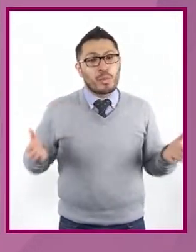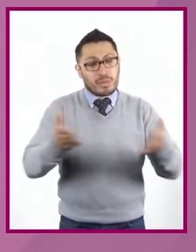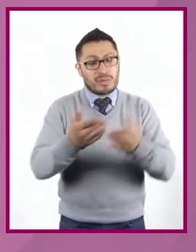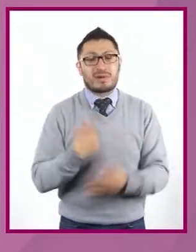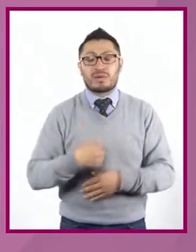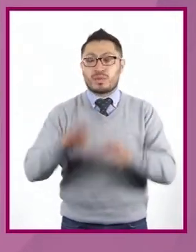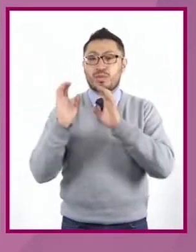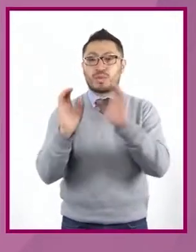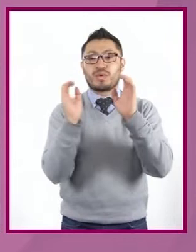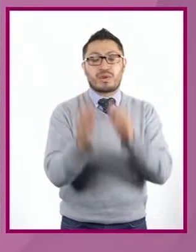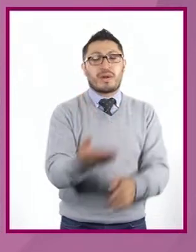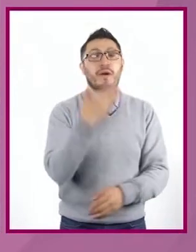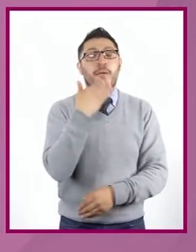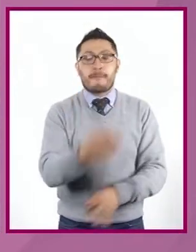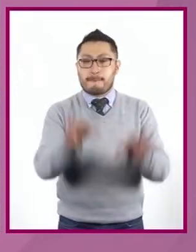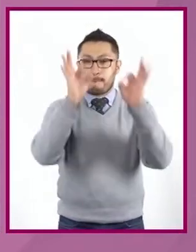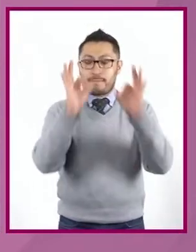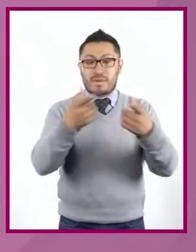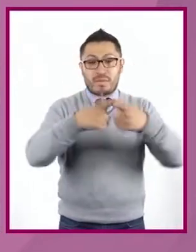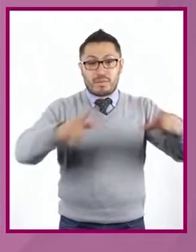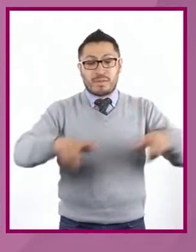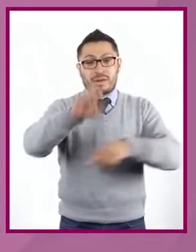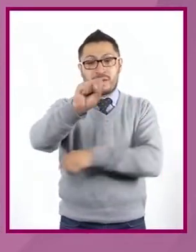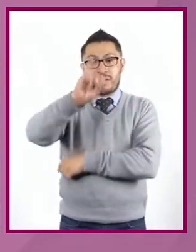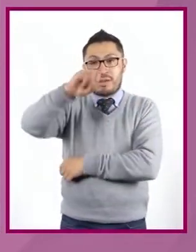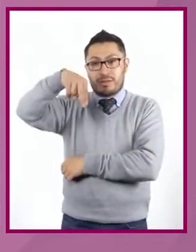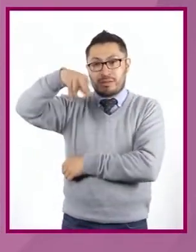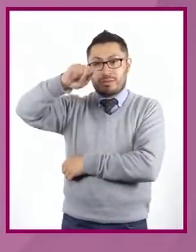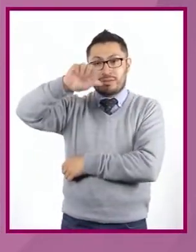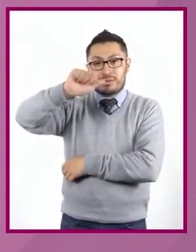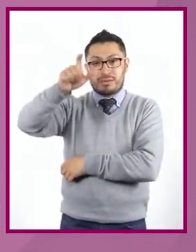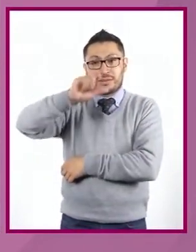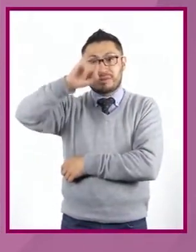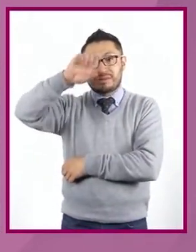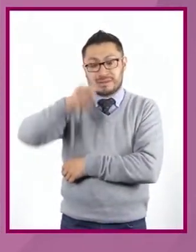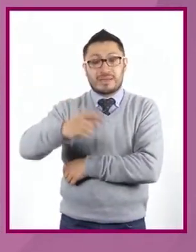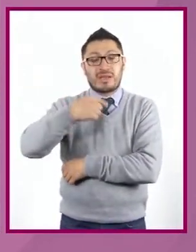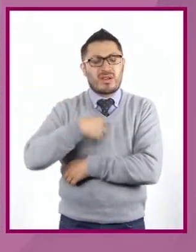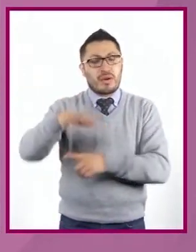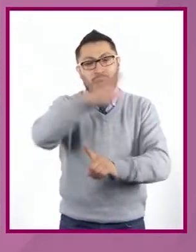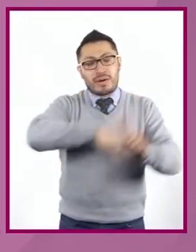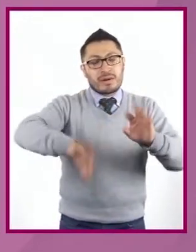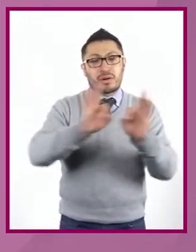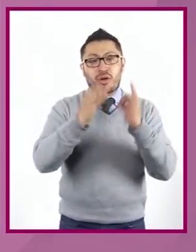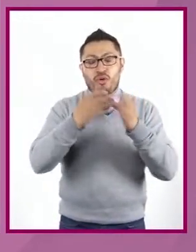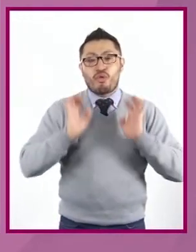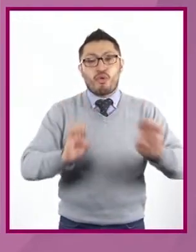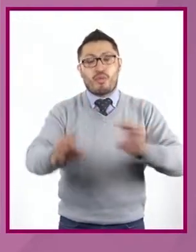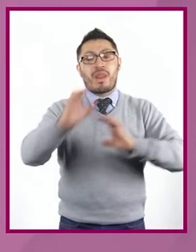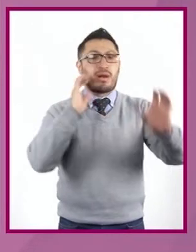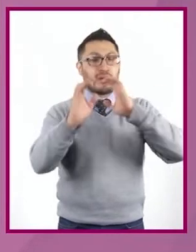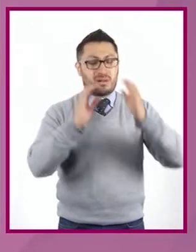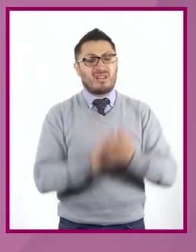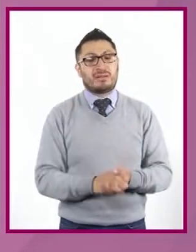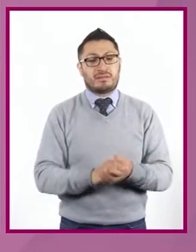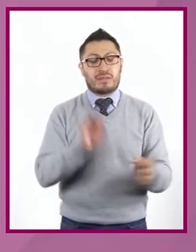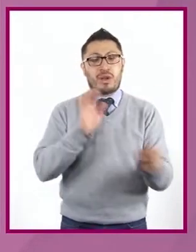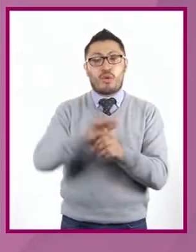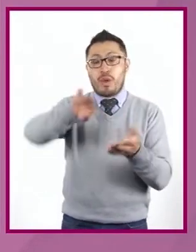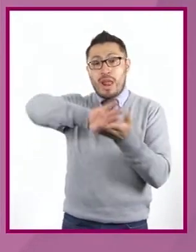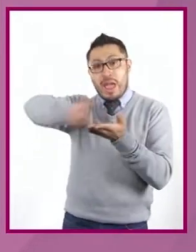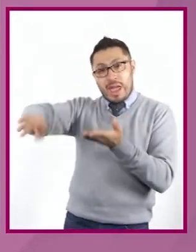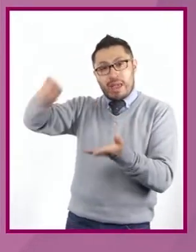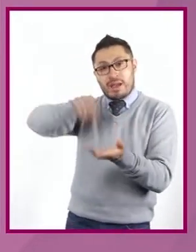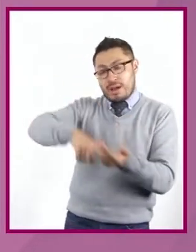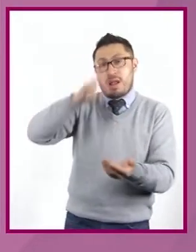buen uso de la puntuación y la sintaxis y consideré el contexto formal de comunicación. Lo que se excluye en el